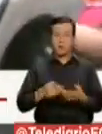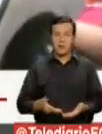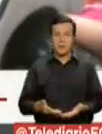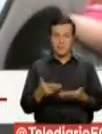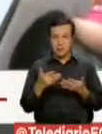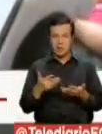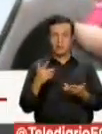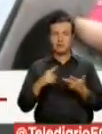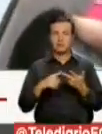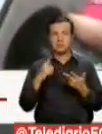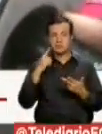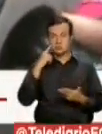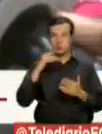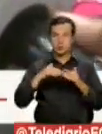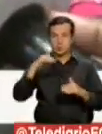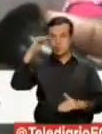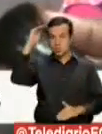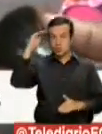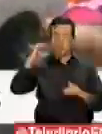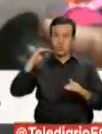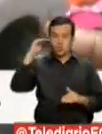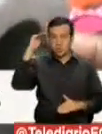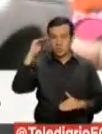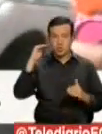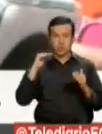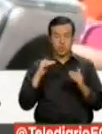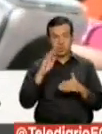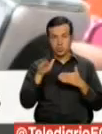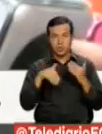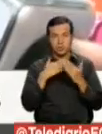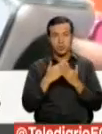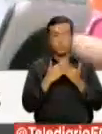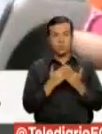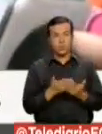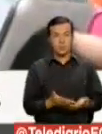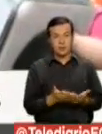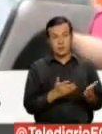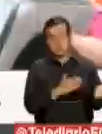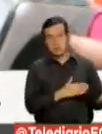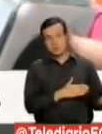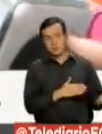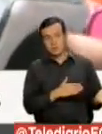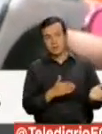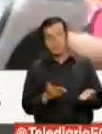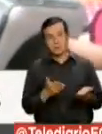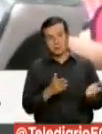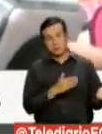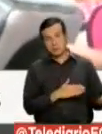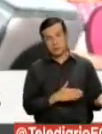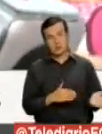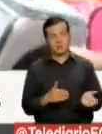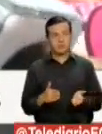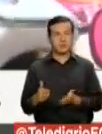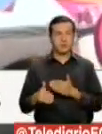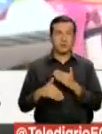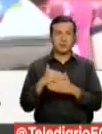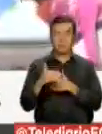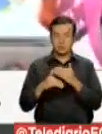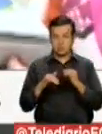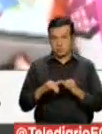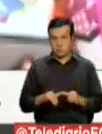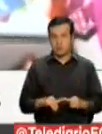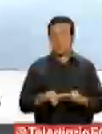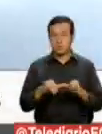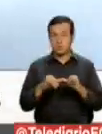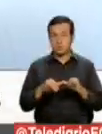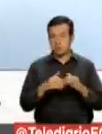peso, las medidas, las tallas, cómo comenzamos nuestro peso y cuánto vamos avanzando en el peso